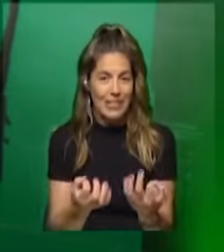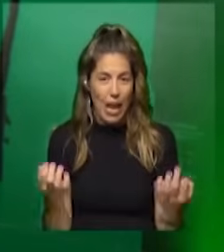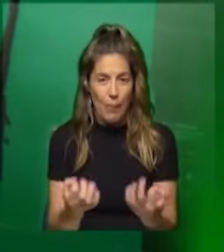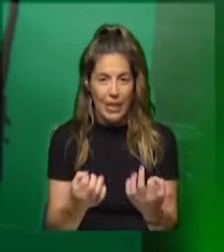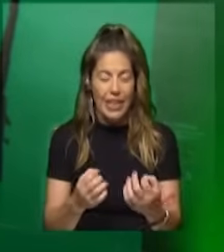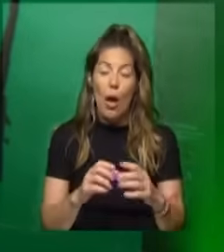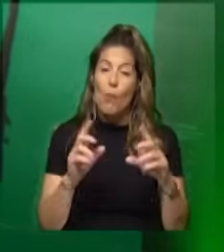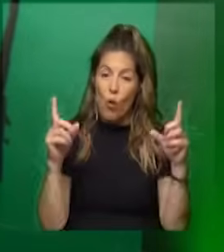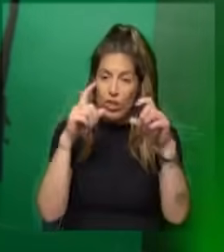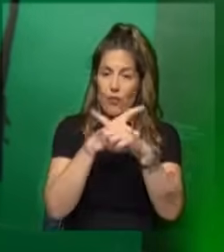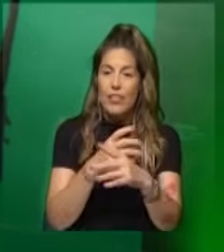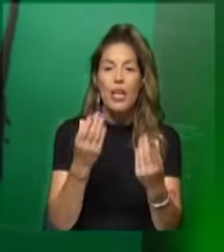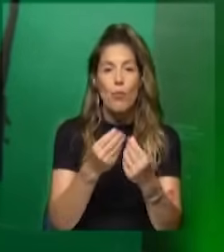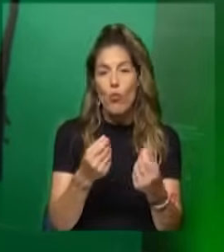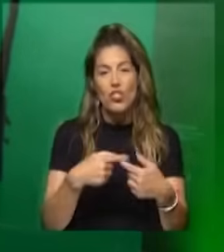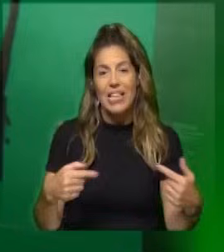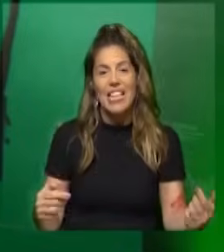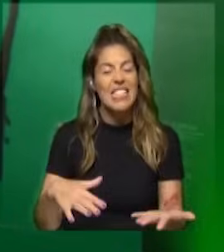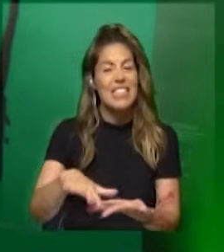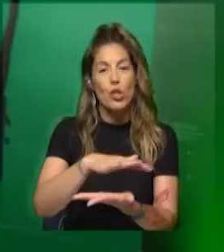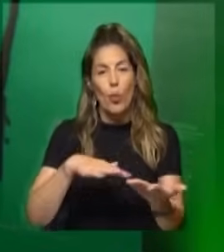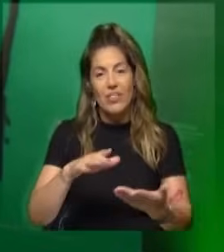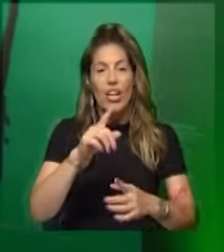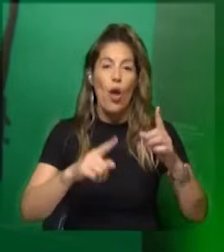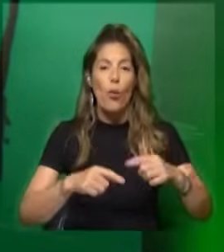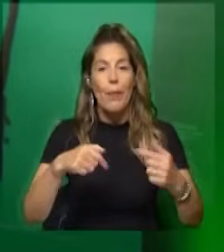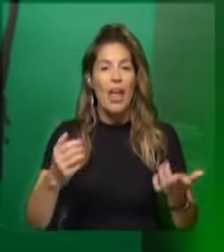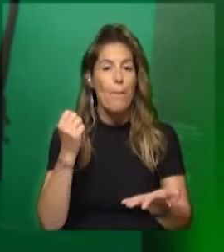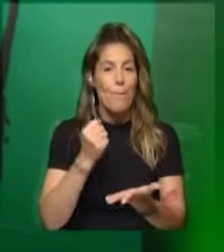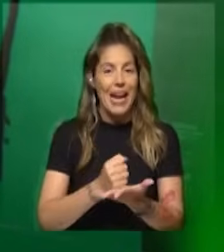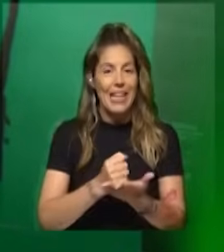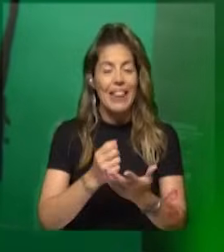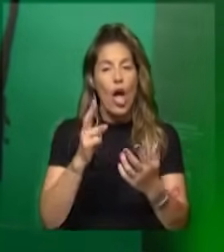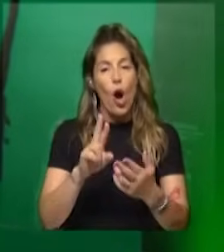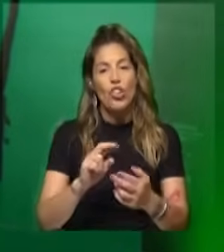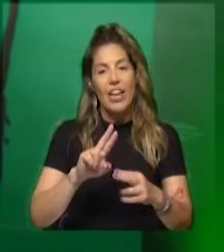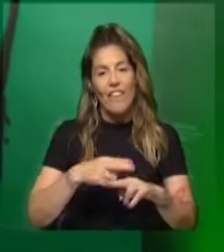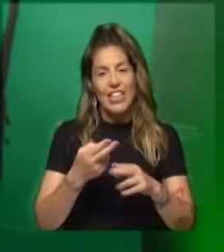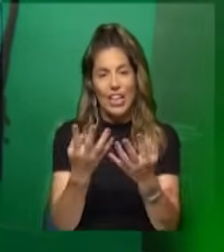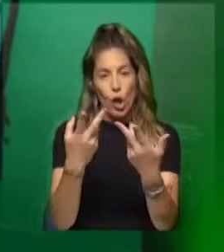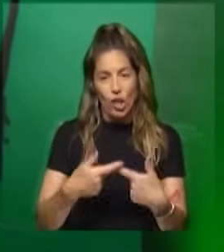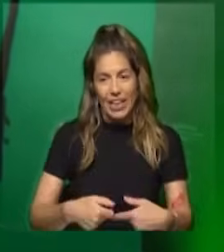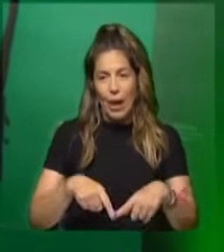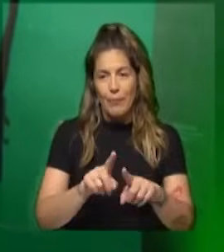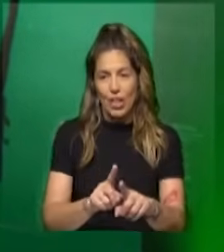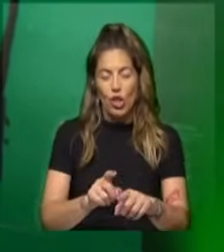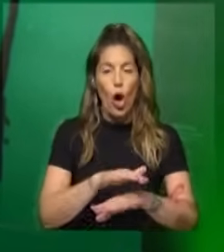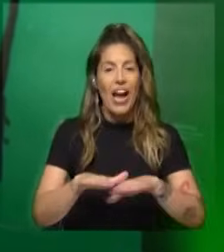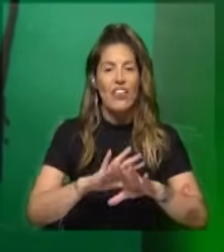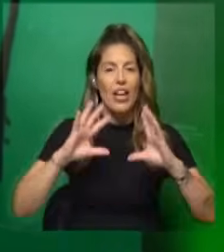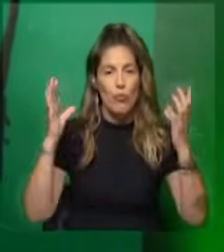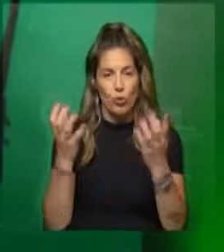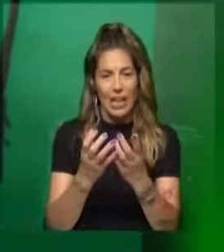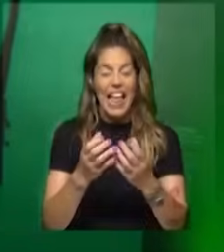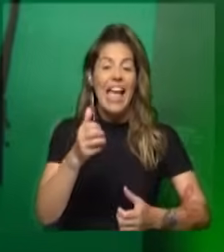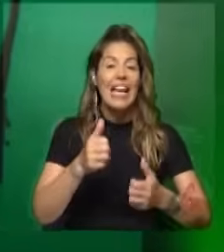muy complejo, con muchísimos acontecimientos que en alguna medida marcan el reordenamiento, si se le puede llamar así, a nivel mundial. ¿Qué